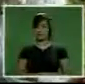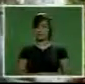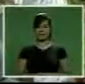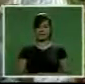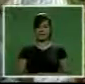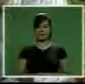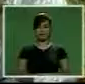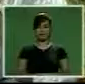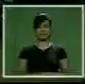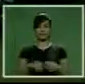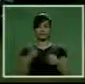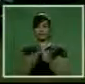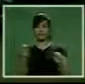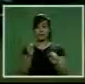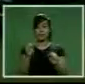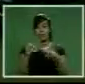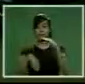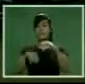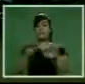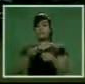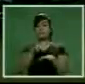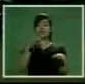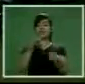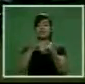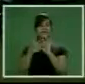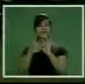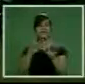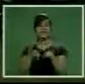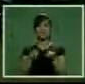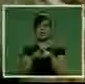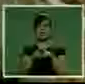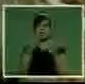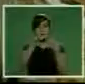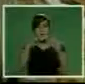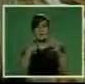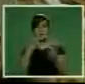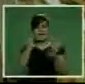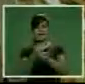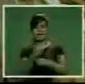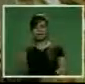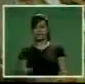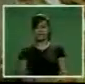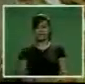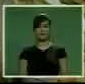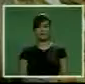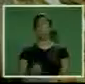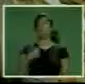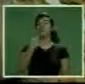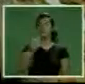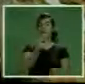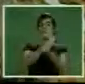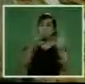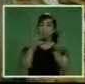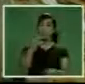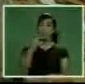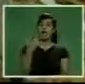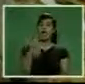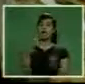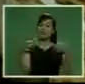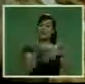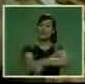Fíjate, yo creo que el tema de la quinta columna, mientras exista una quinta columna o una